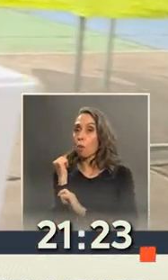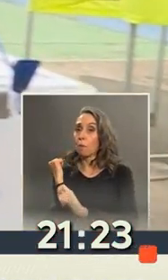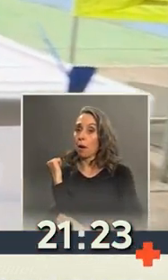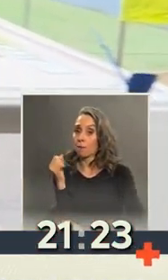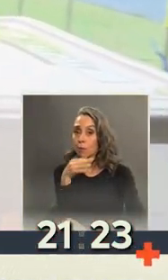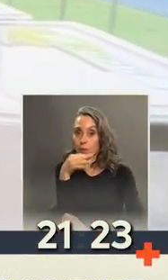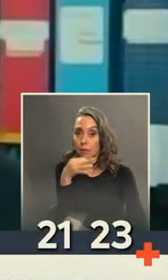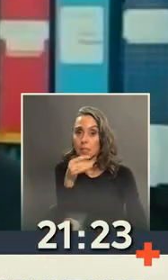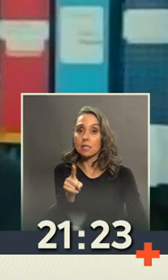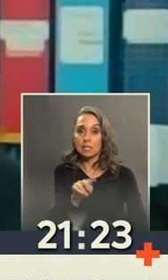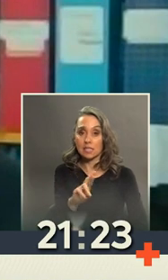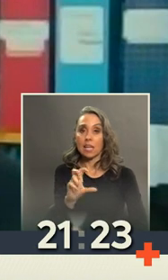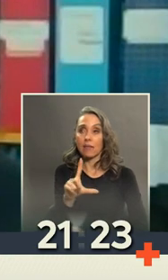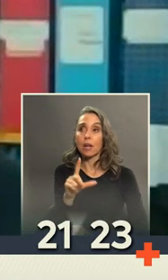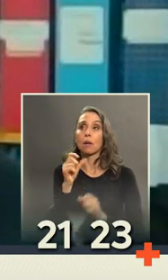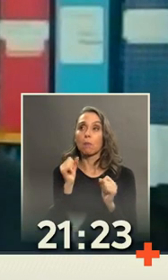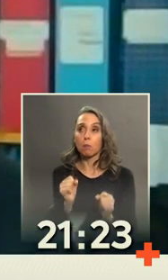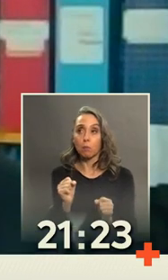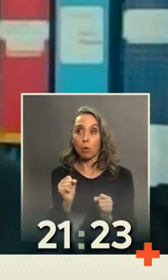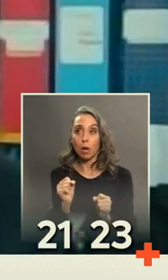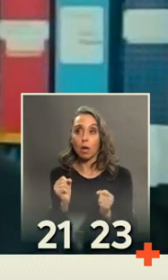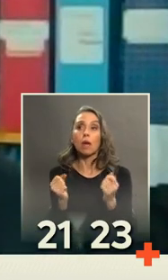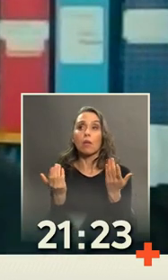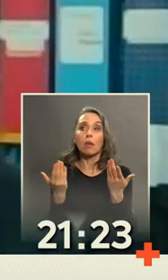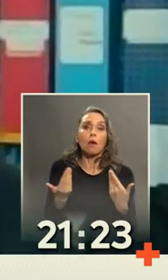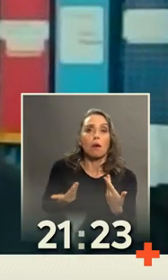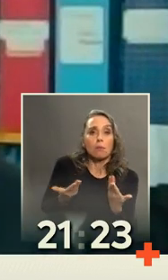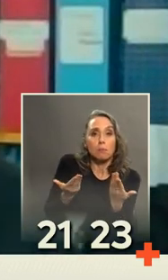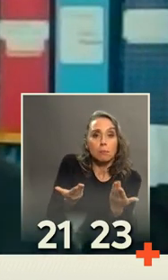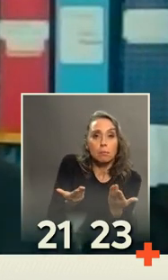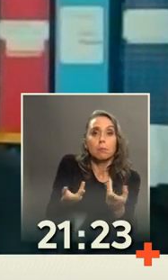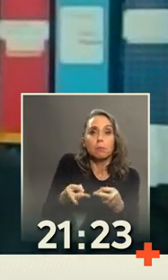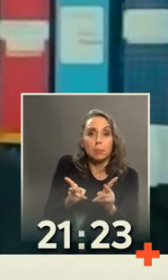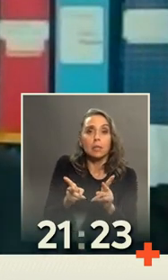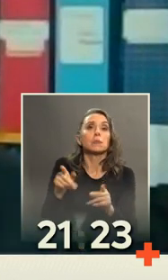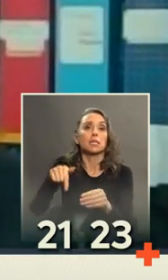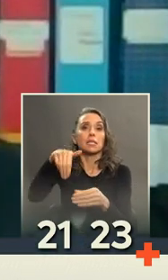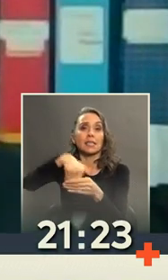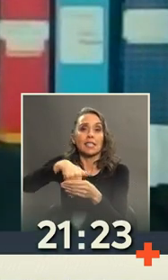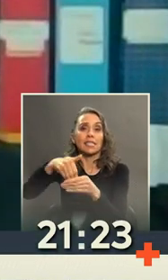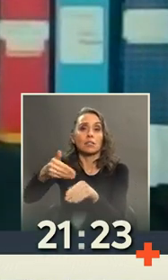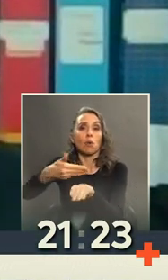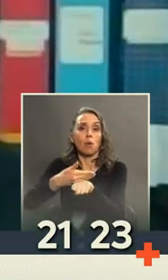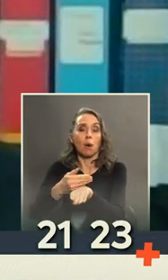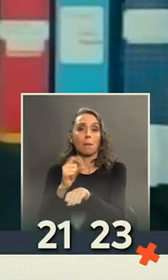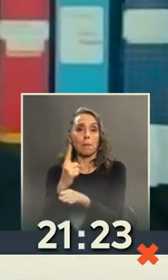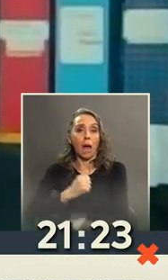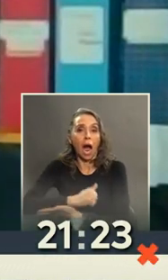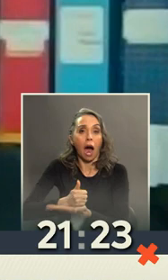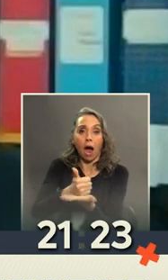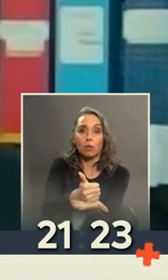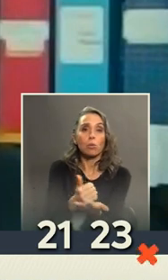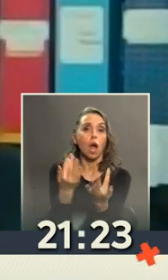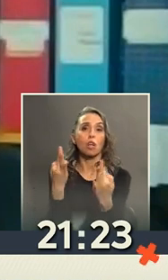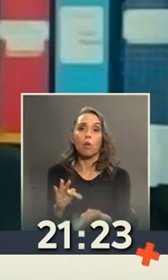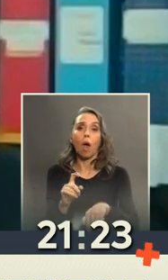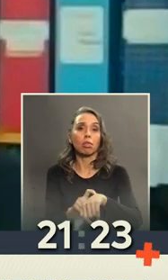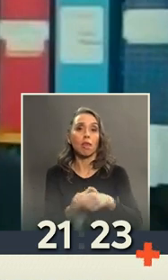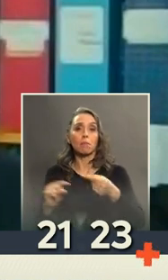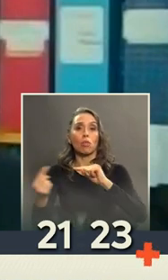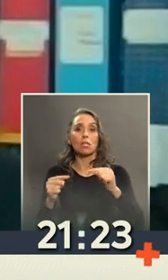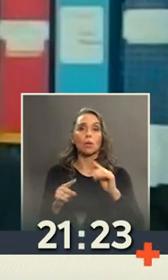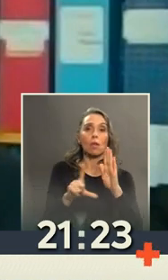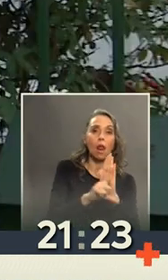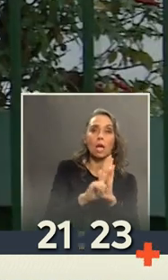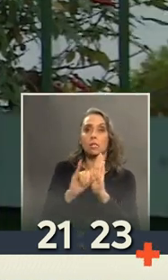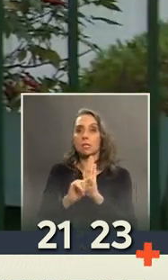CERVEL podría tener una disposición mucho más abierta a esta elección. Sin embargo, no tenemos tiempo para entrar en un debate jurídico con